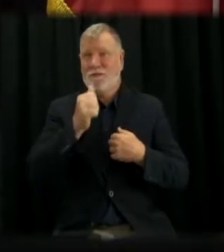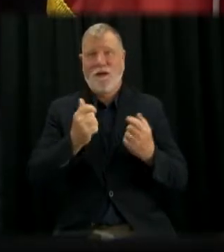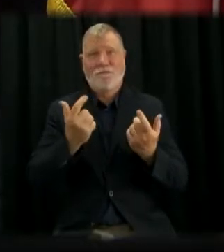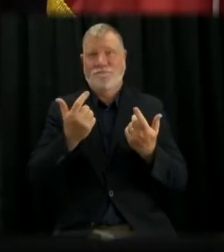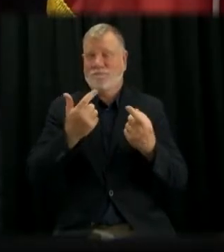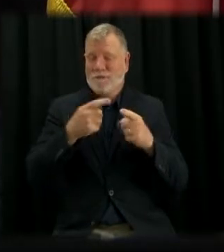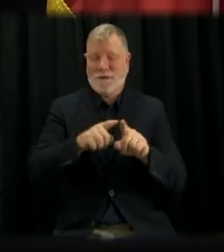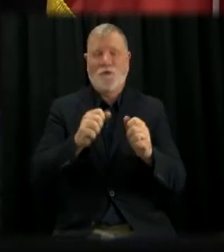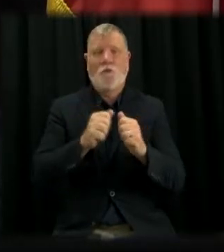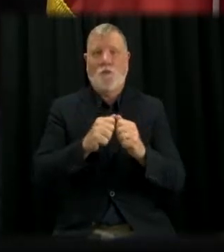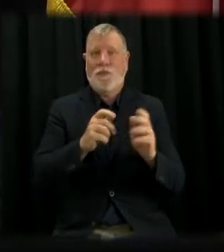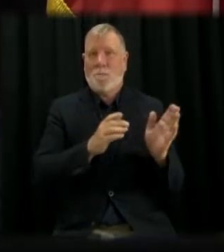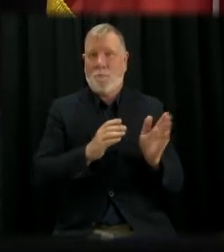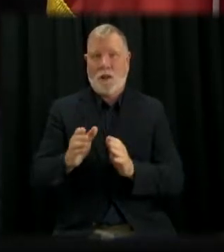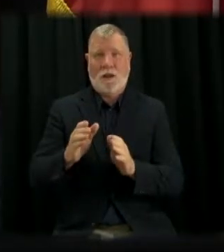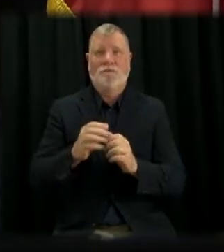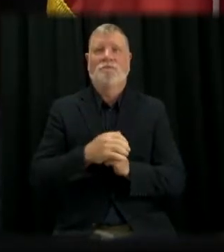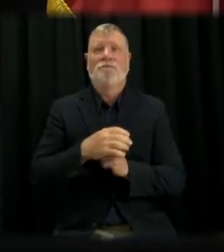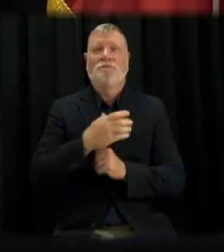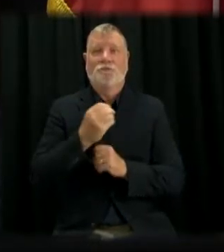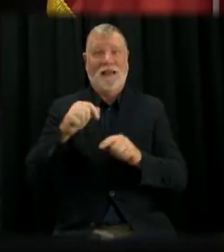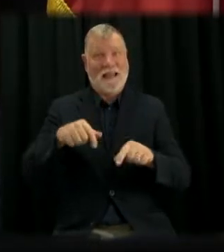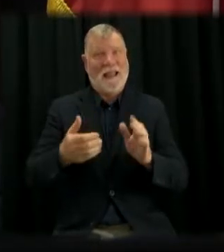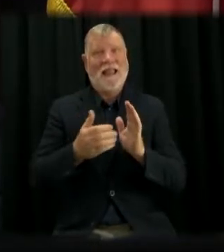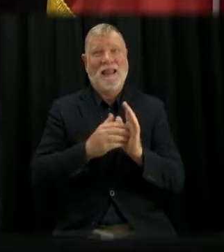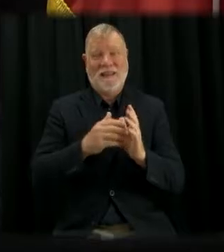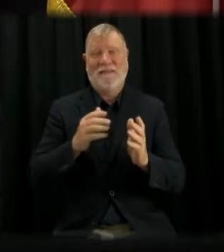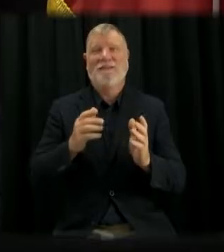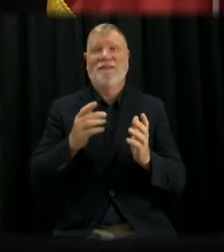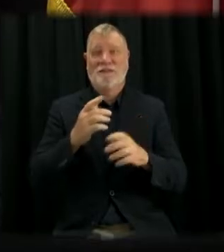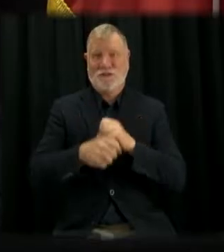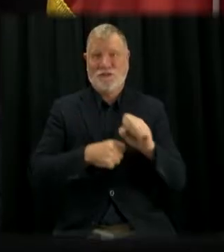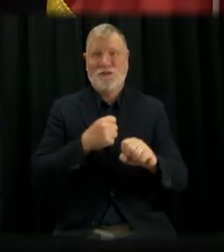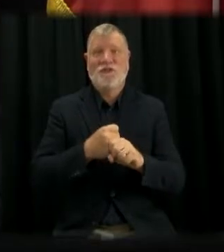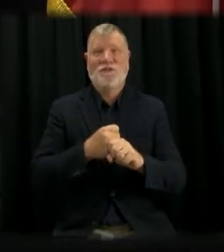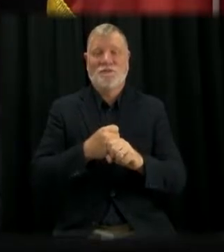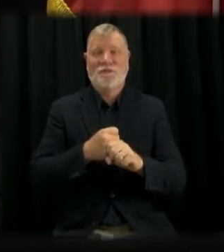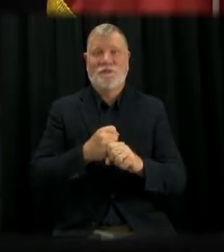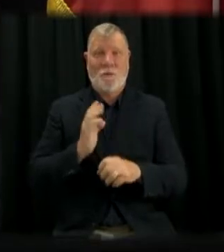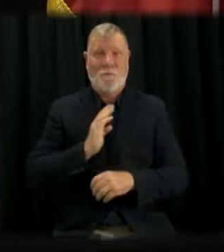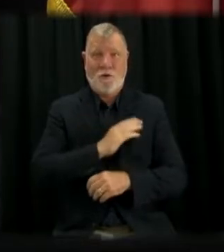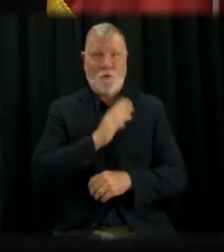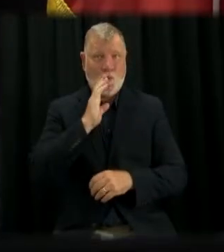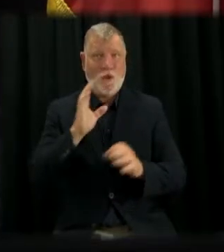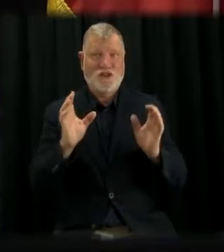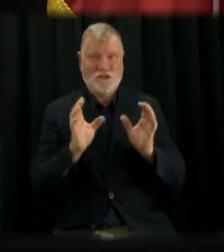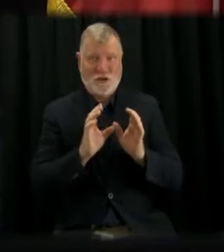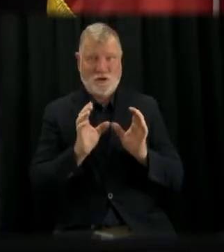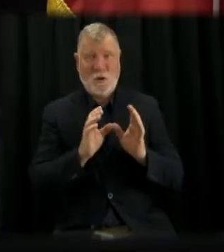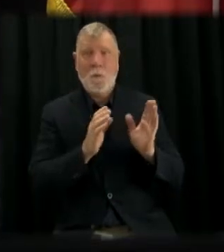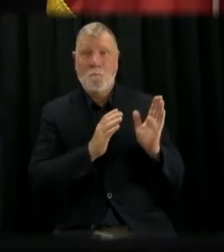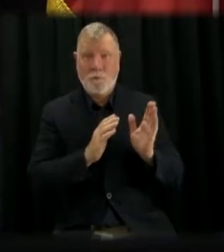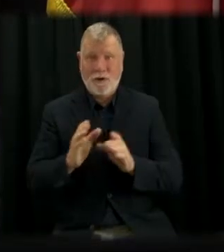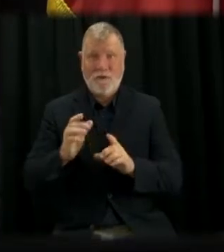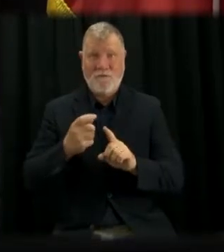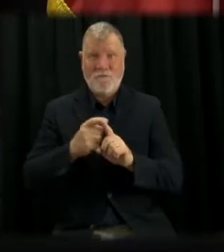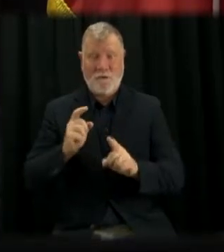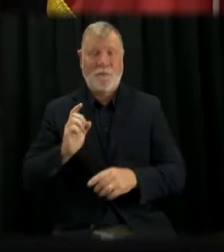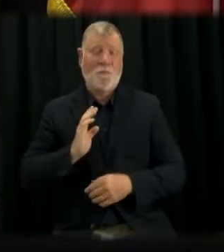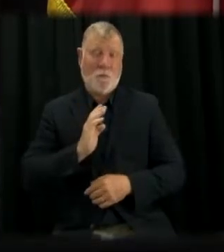presenta un presupuesto que no va acorde con el plan fiscal certificado. Por lo tanto, la Junta Fiscal va a certificar